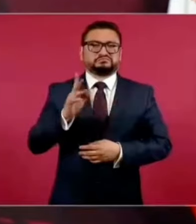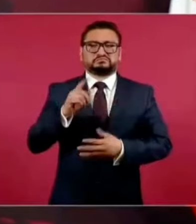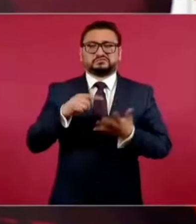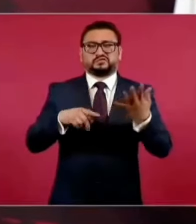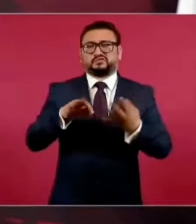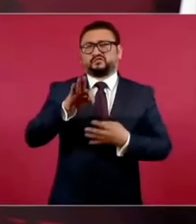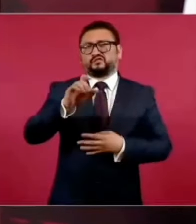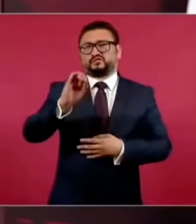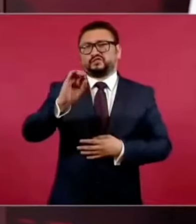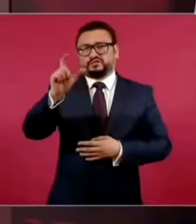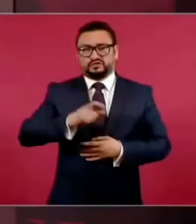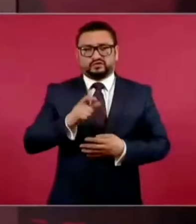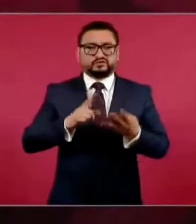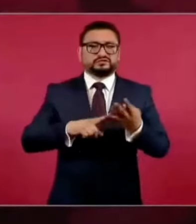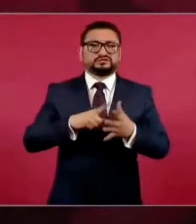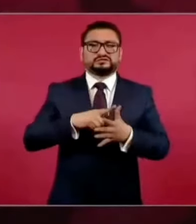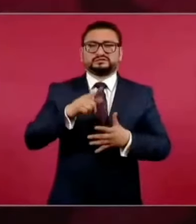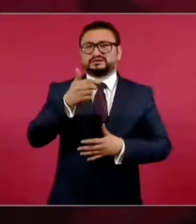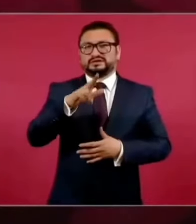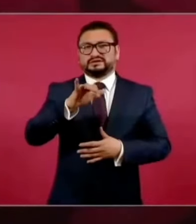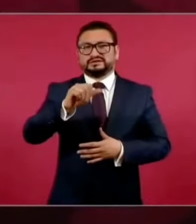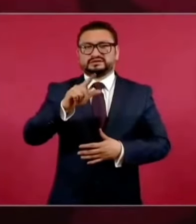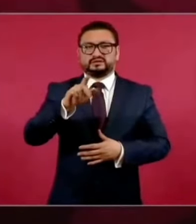Fox, García Luna